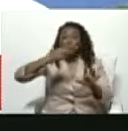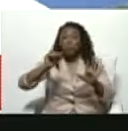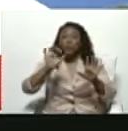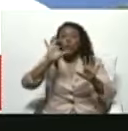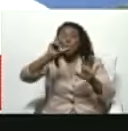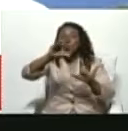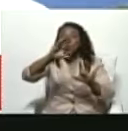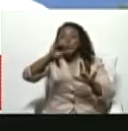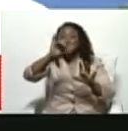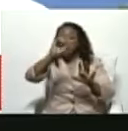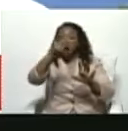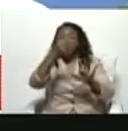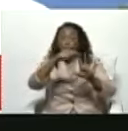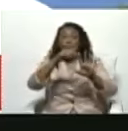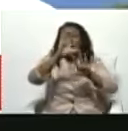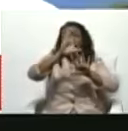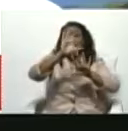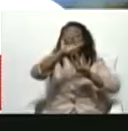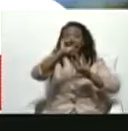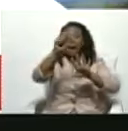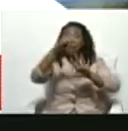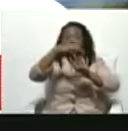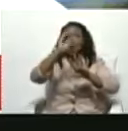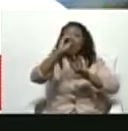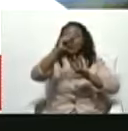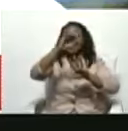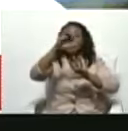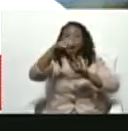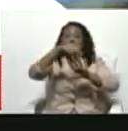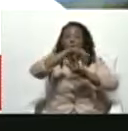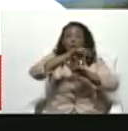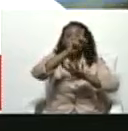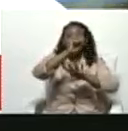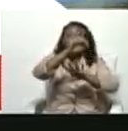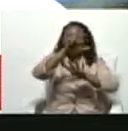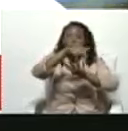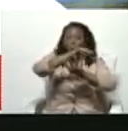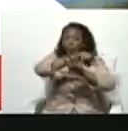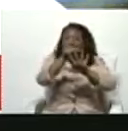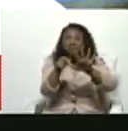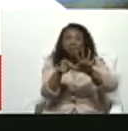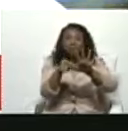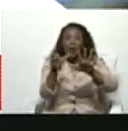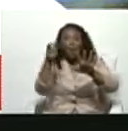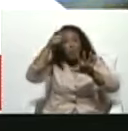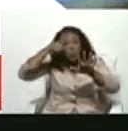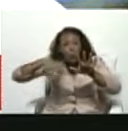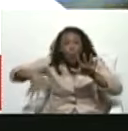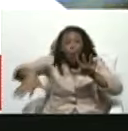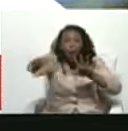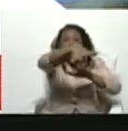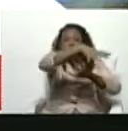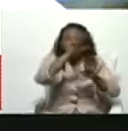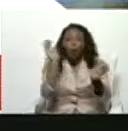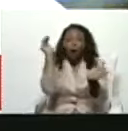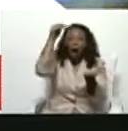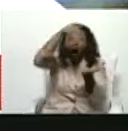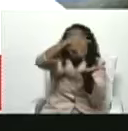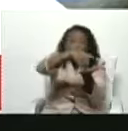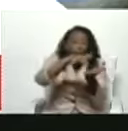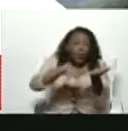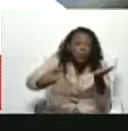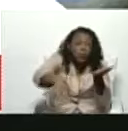Cuyagua, Cata, Ocumare y Turiamo. Son las 5 cofradías del Estado de